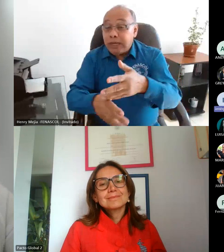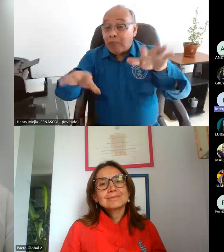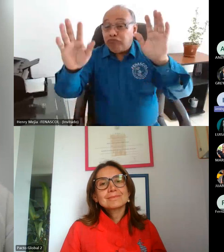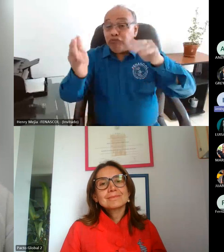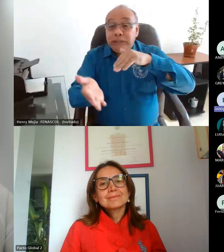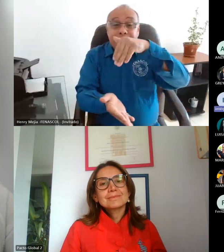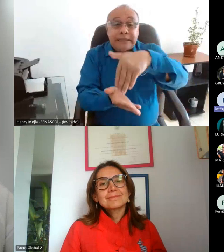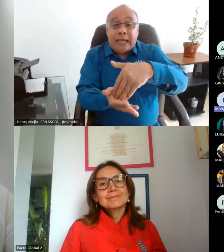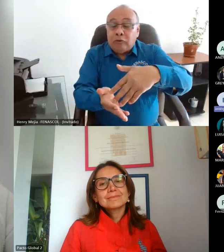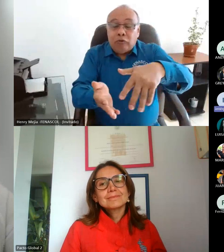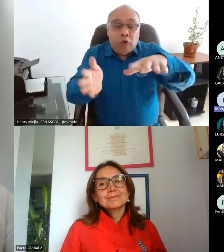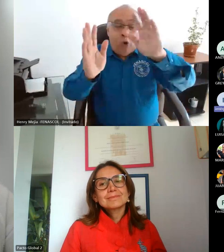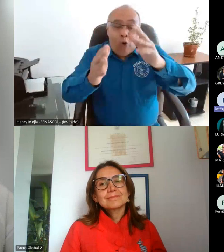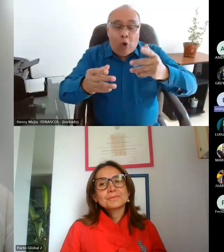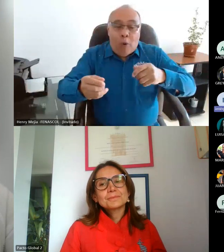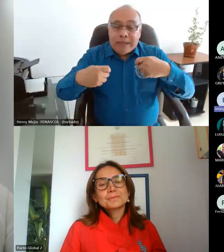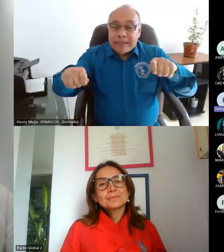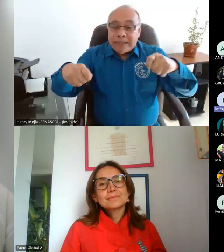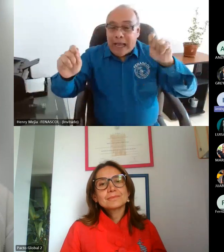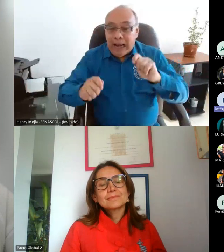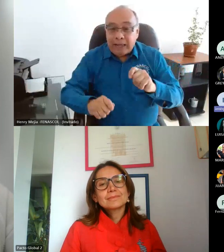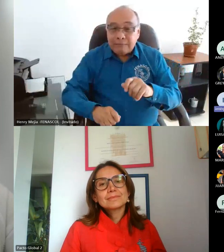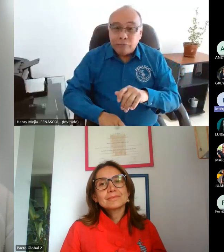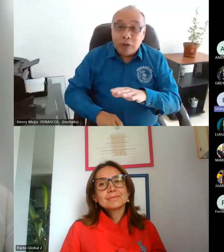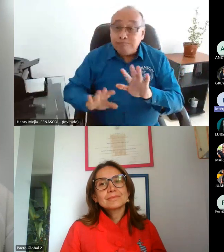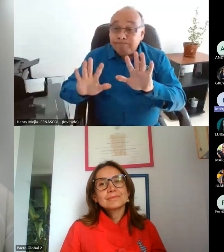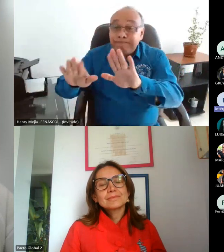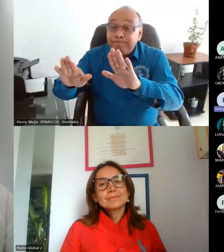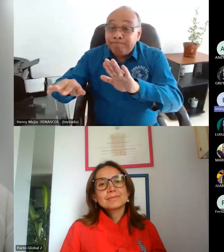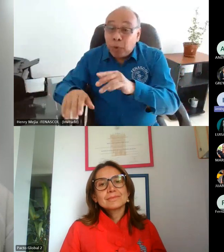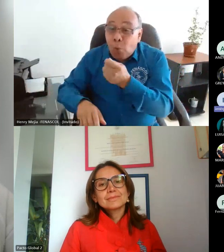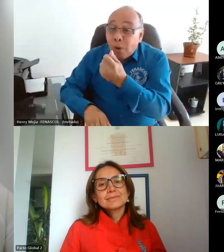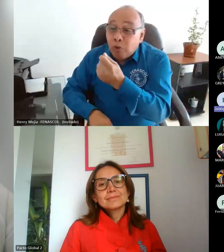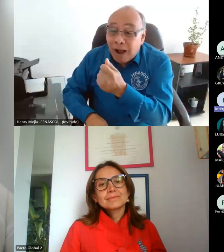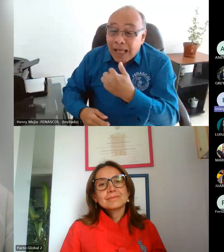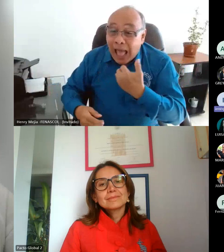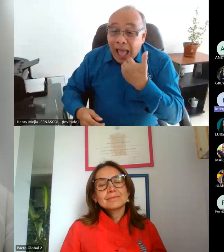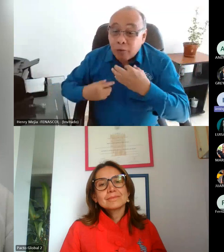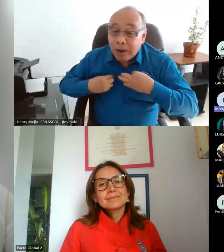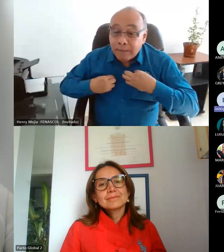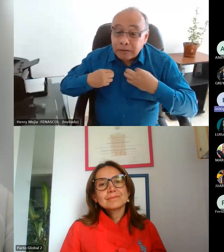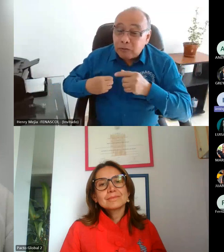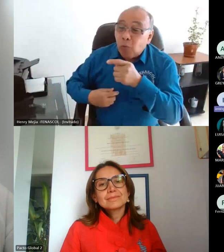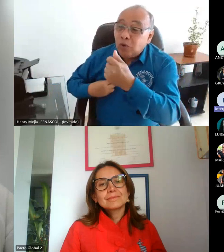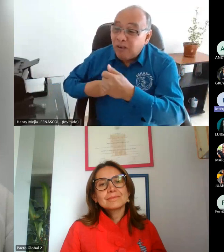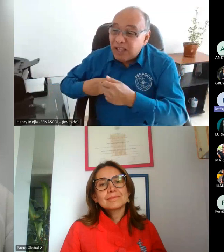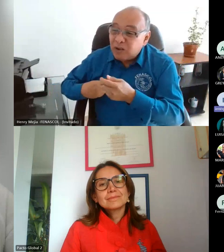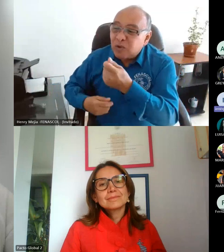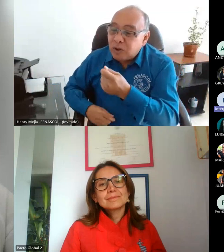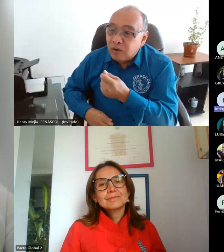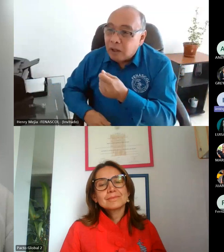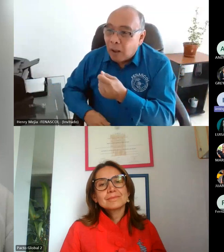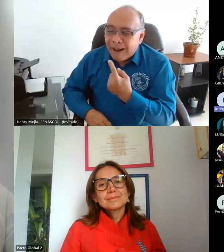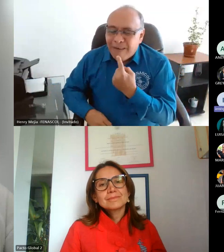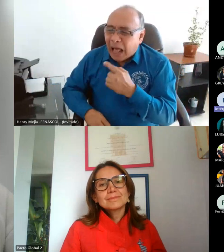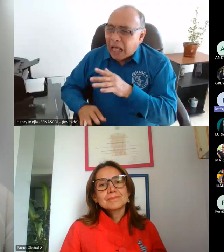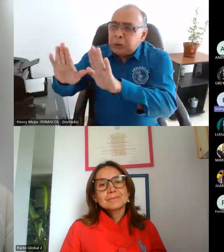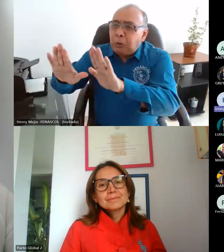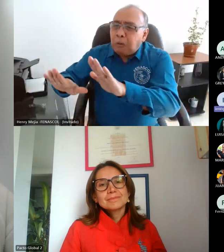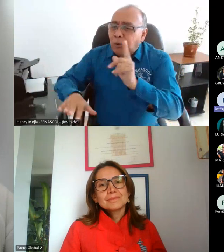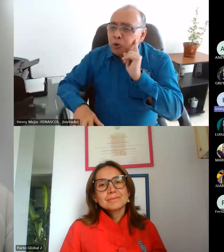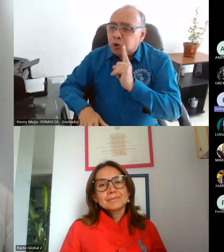actitudes yo a veces qué sé yo voy a un centro comercial y pues pregunto por el valor de